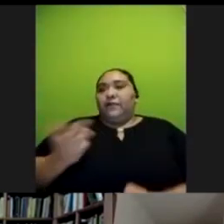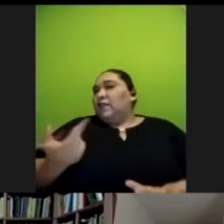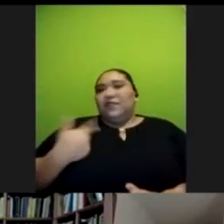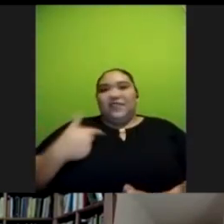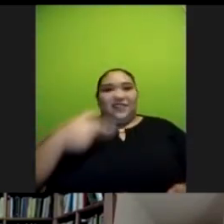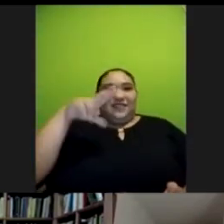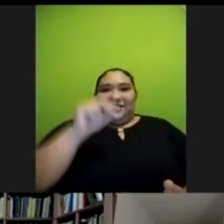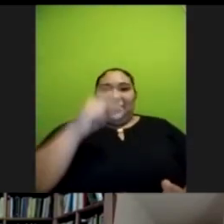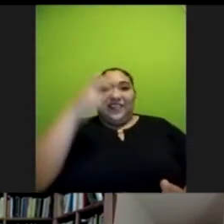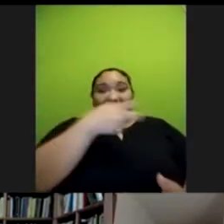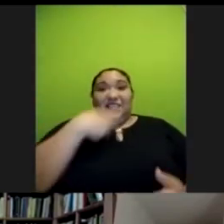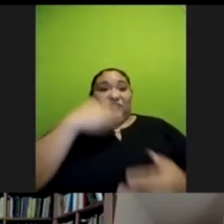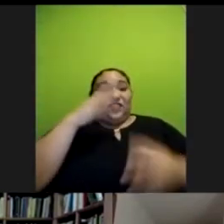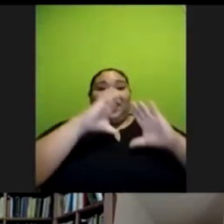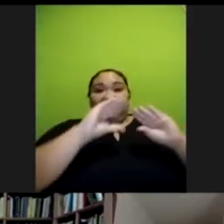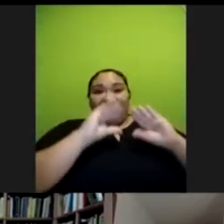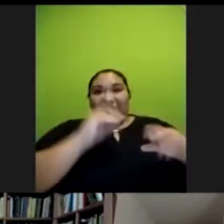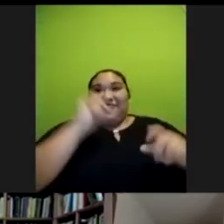educativo.